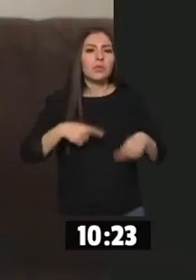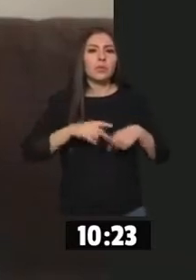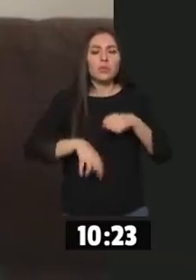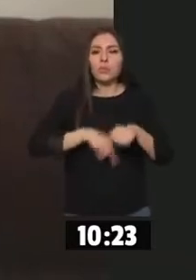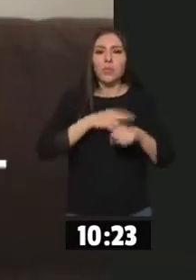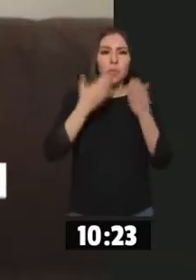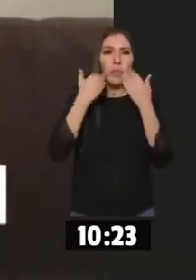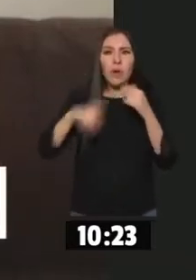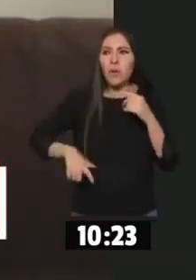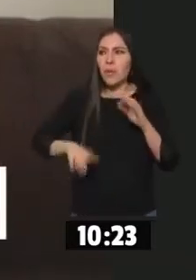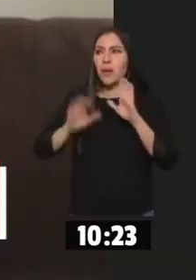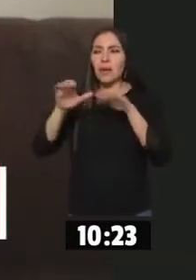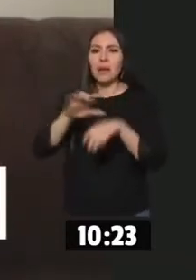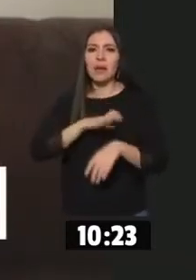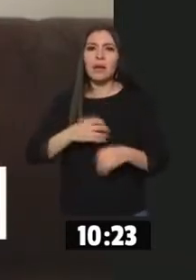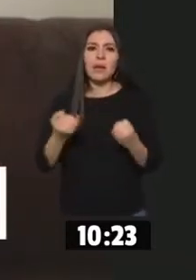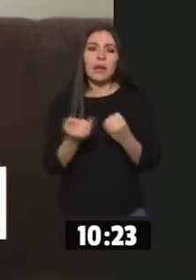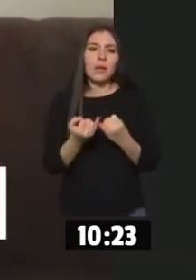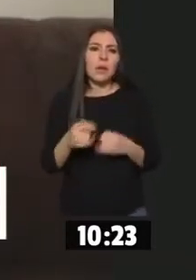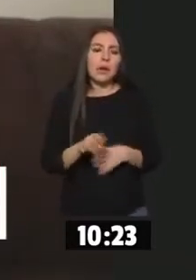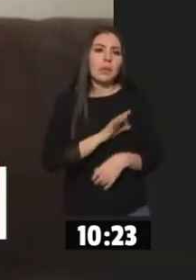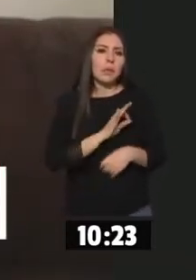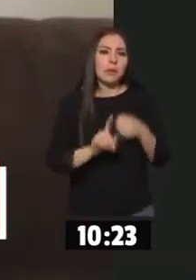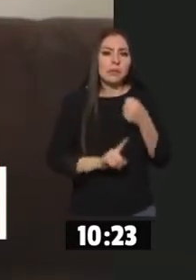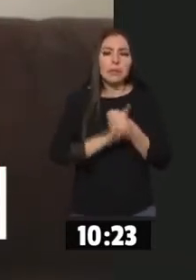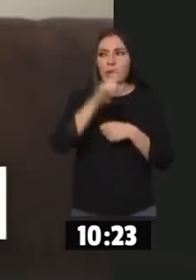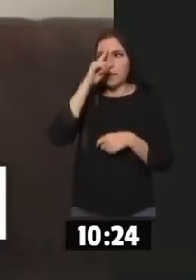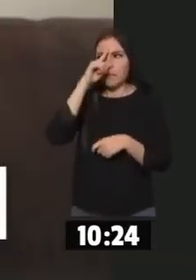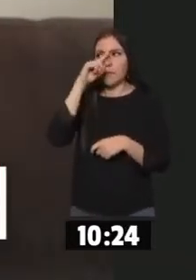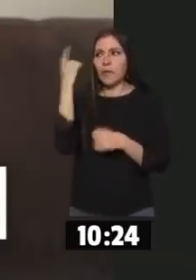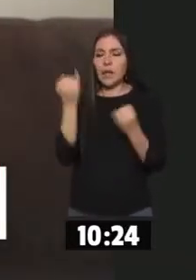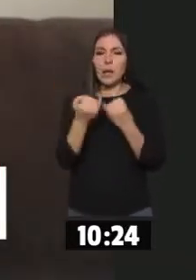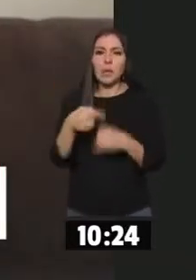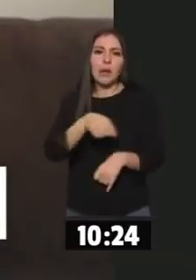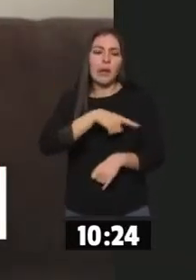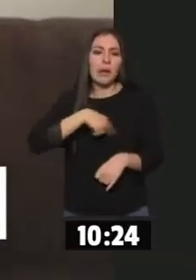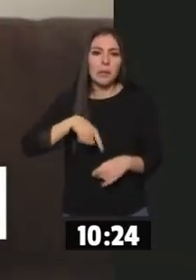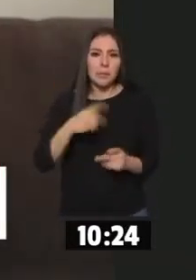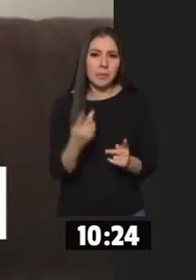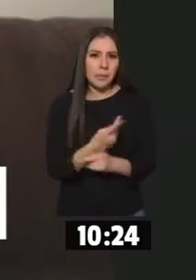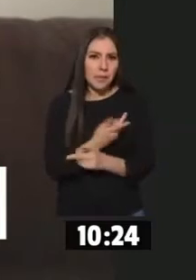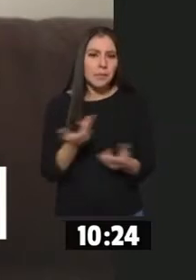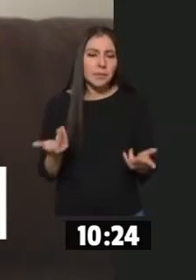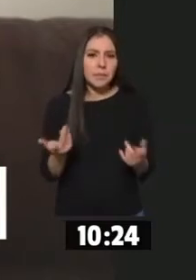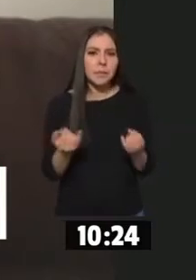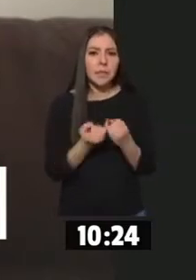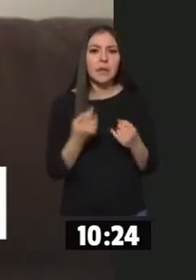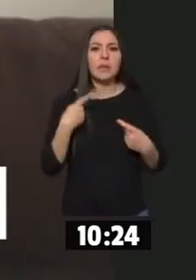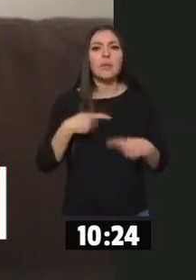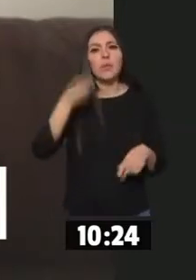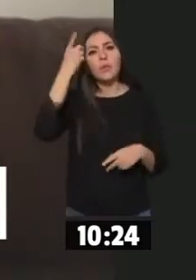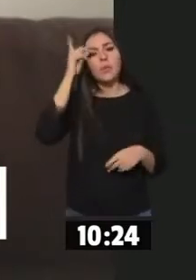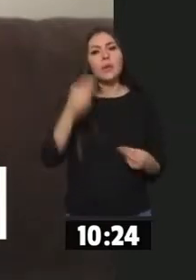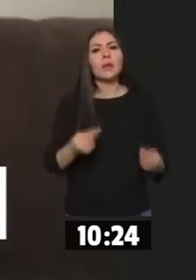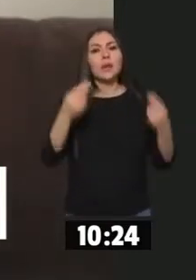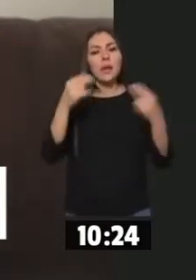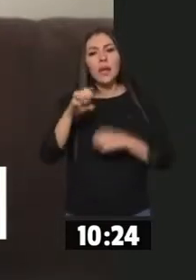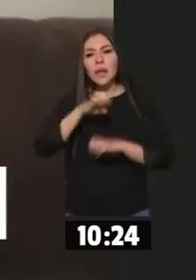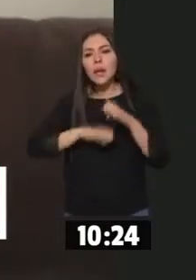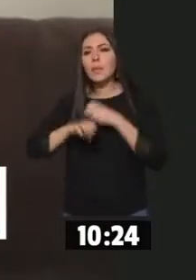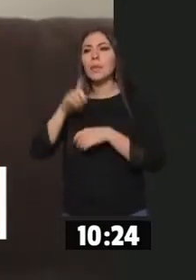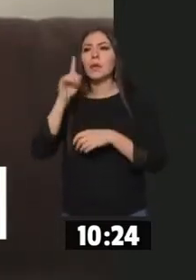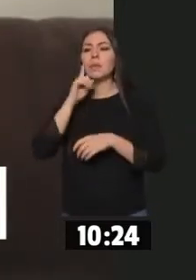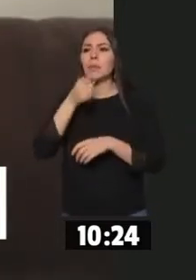propias autoridades e instituciones, pues será muy difícil que pueda hacer lo propio con los ciudadanos, los empresarios, los periodistas, ¿no? Las